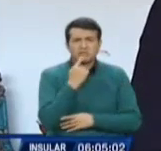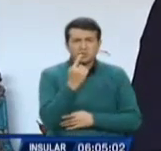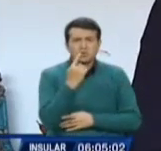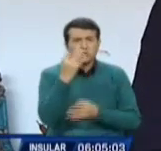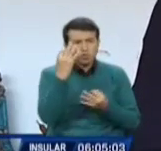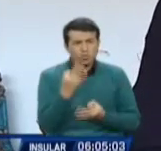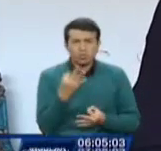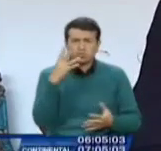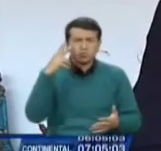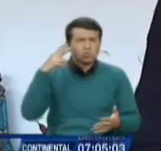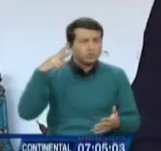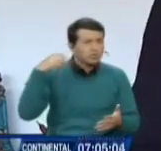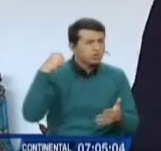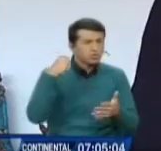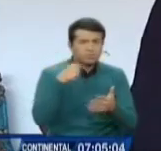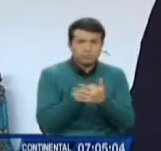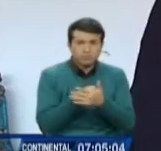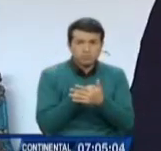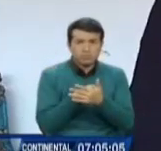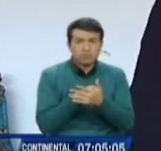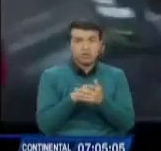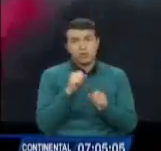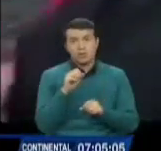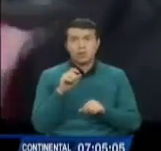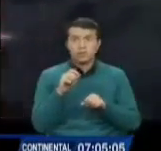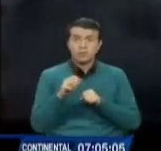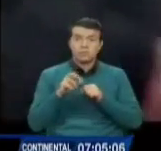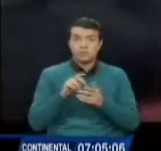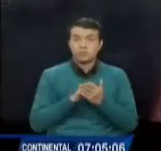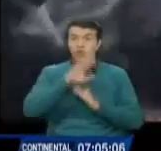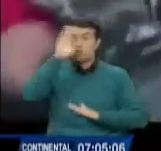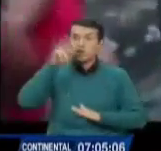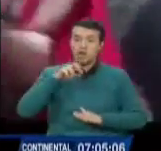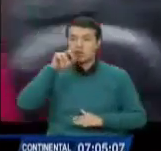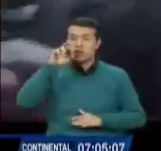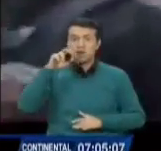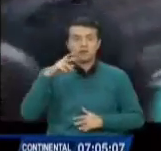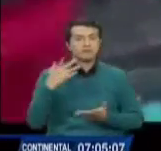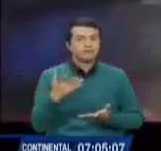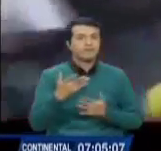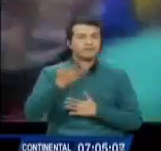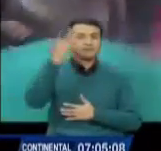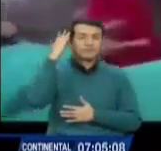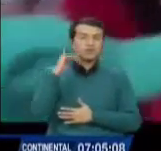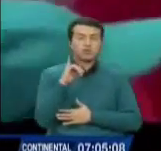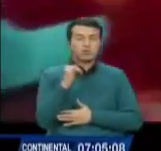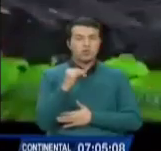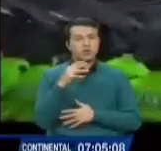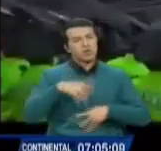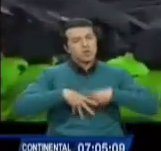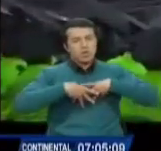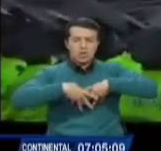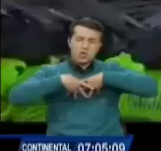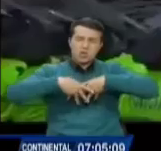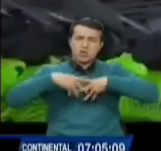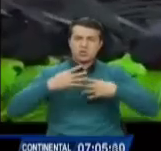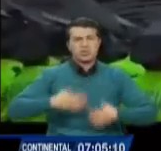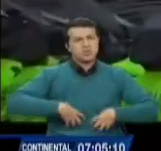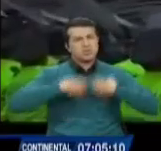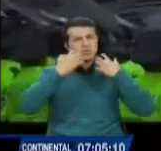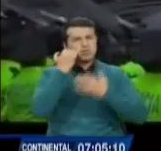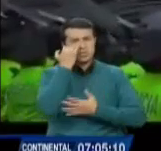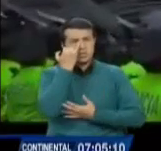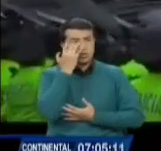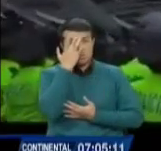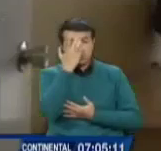sufrió un accidente mientras ascendía una montaña. El pasado jueves, día de la protesta indígena, Manuela Pic fue detenida por